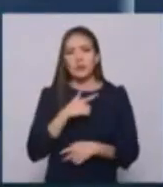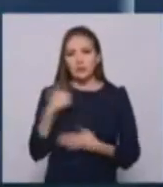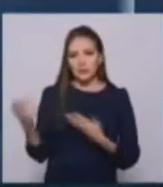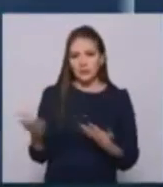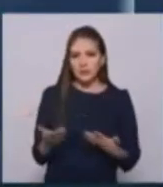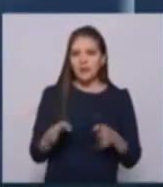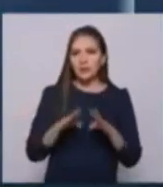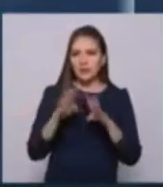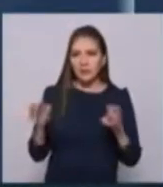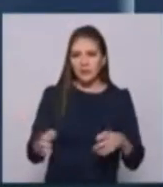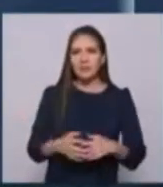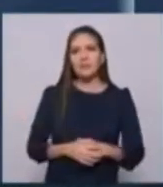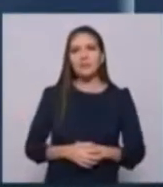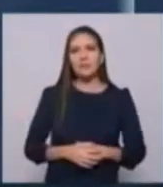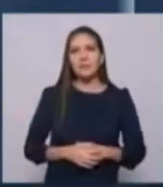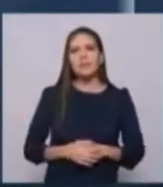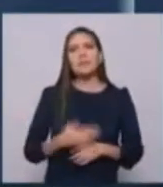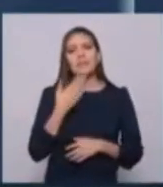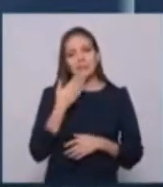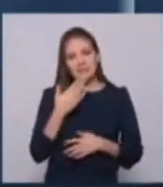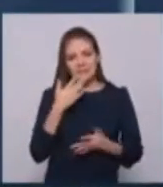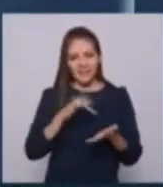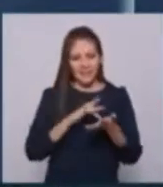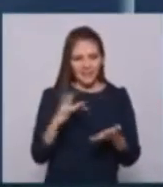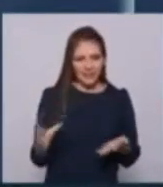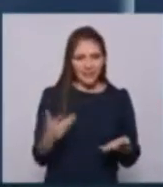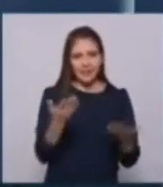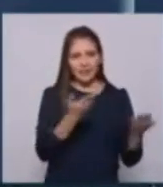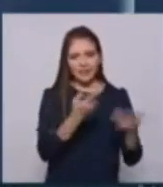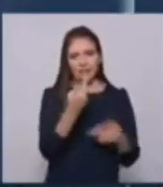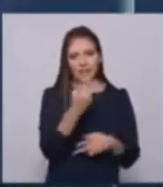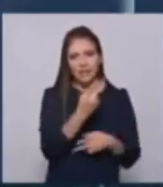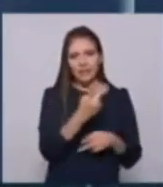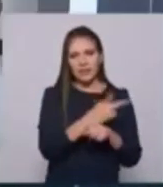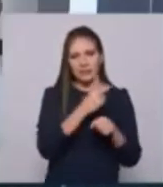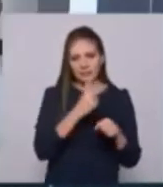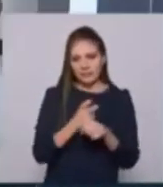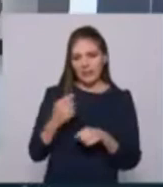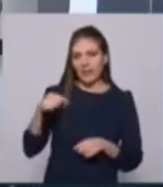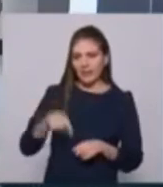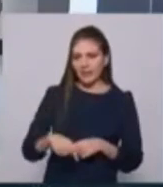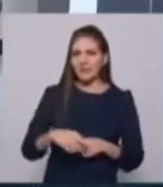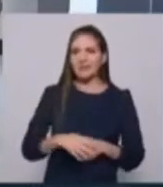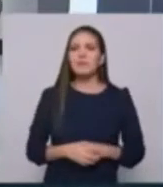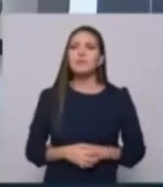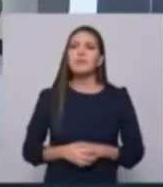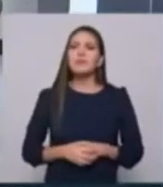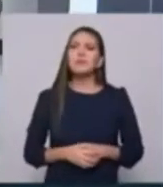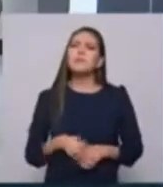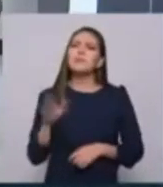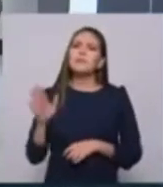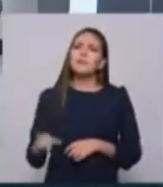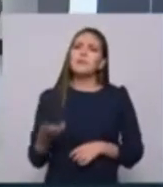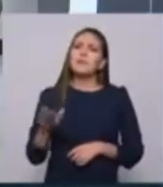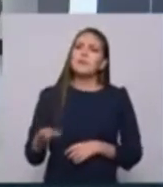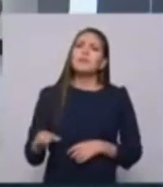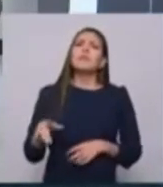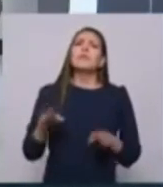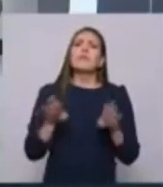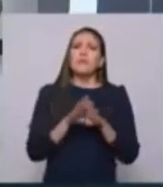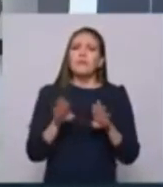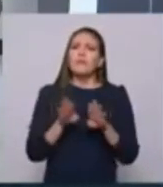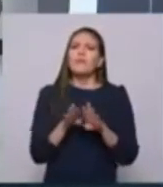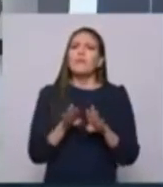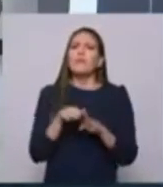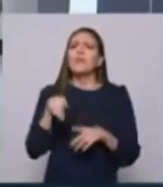estás? Muy bien, muchas gracias Feli y Juan por la invitación a tu auditorio. Aquí estamos. Oye Natasha, ¿cómo va esto de la